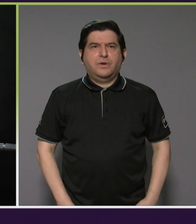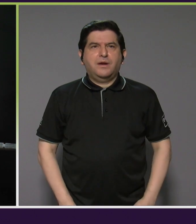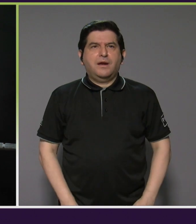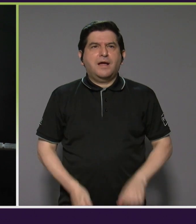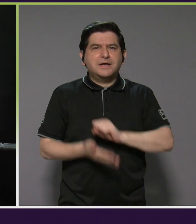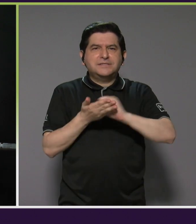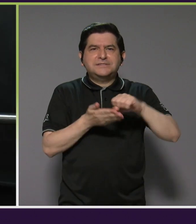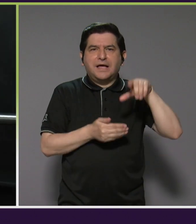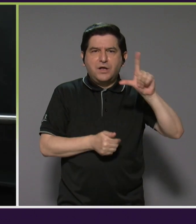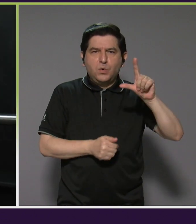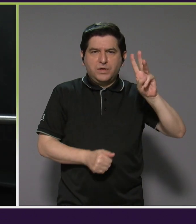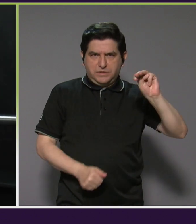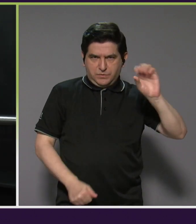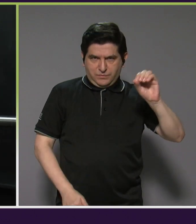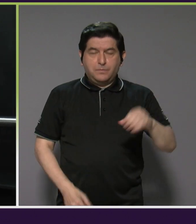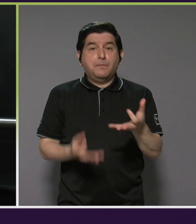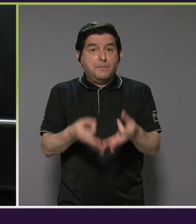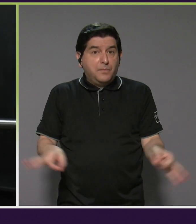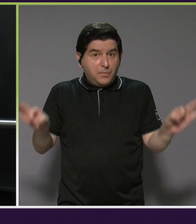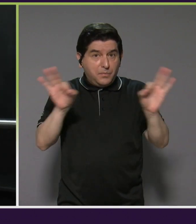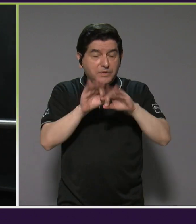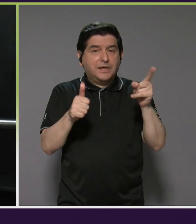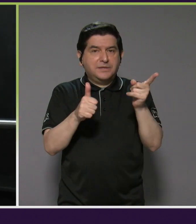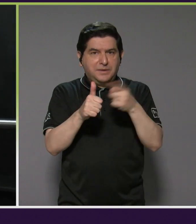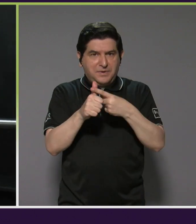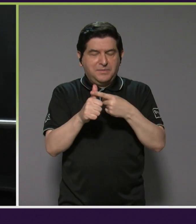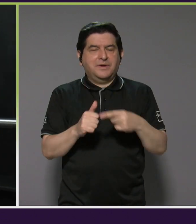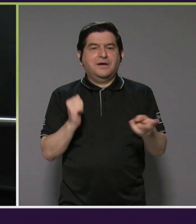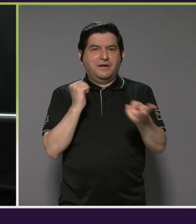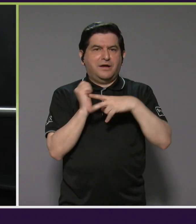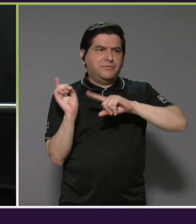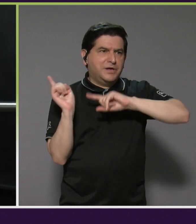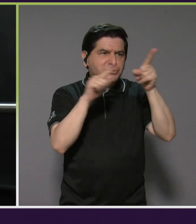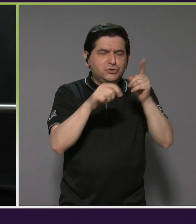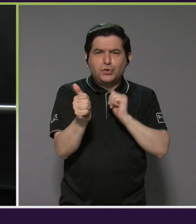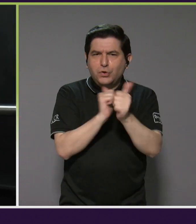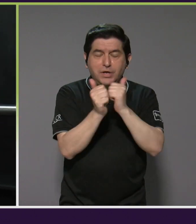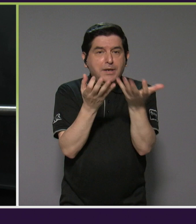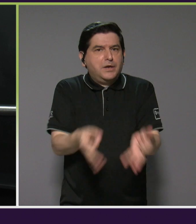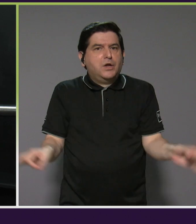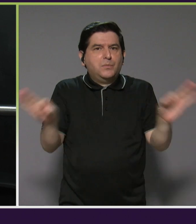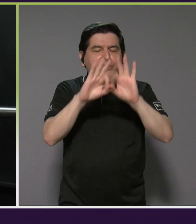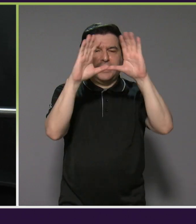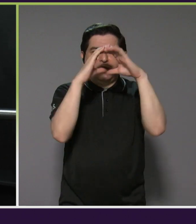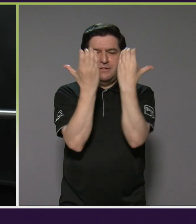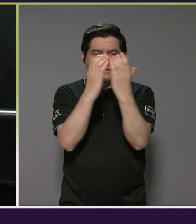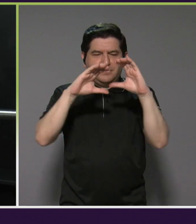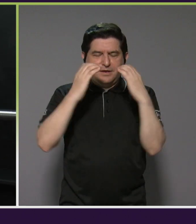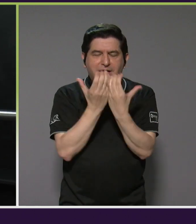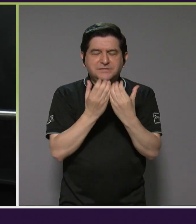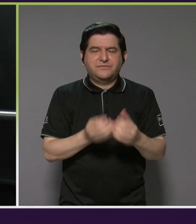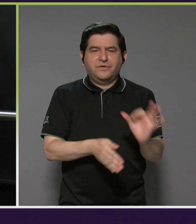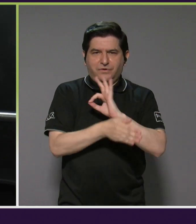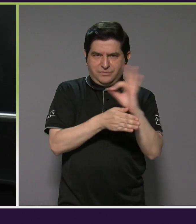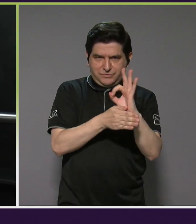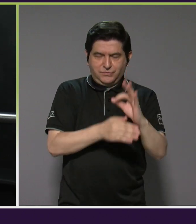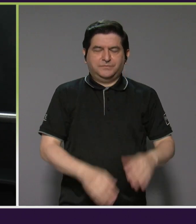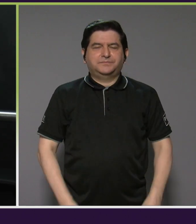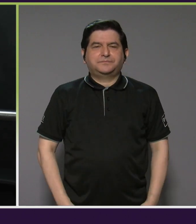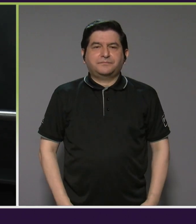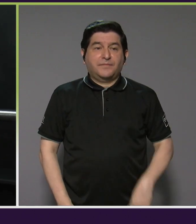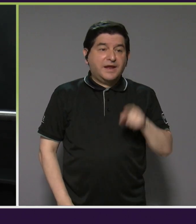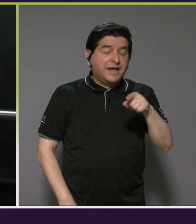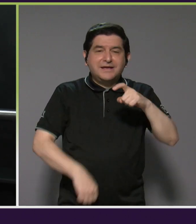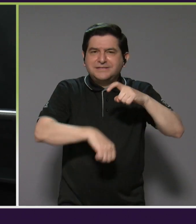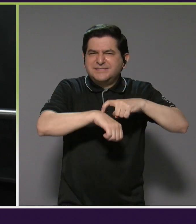Luis, Missouri, era muy importante, a pesar de que era la primera vez que iban a competir, lo importante ahí era la clasificación funcional. Entonces, ahí lo